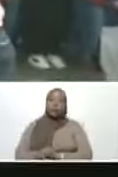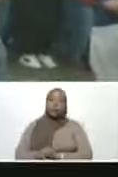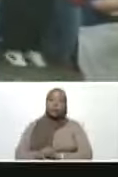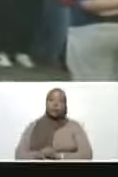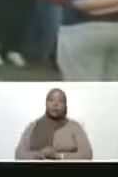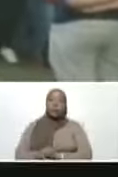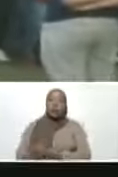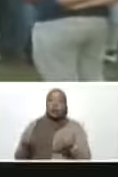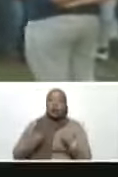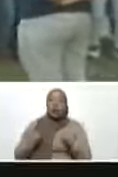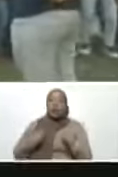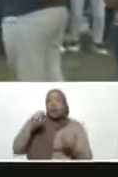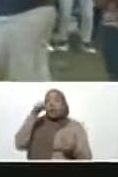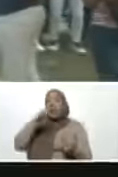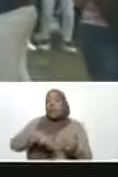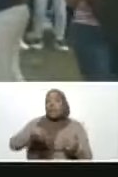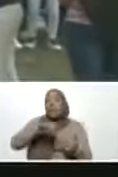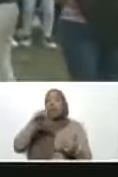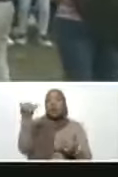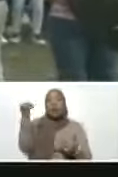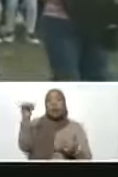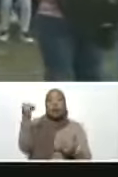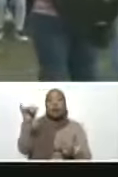¡Que viva el pueblo de Yaracuy!